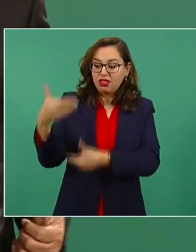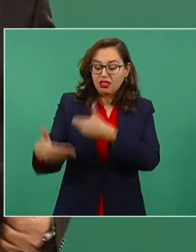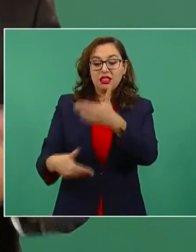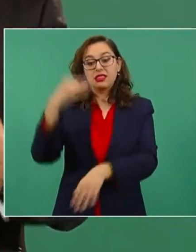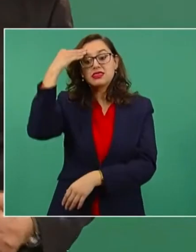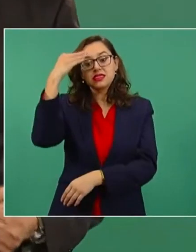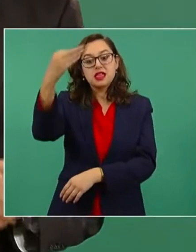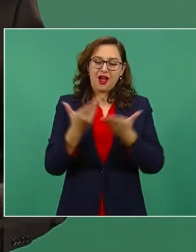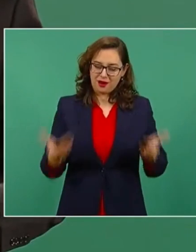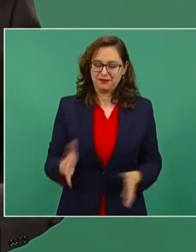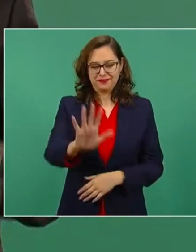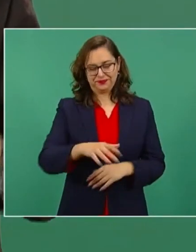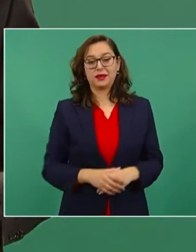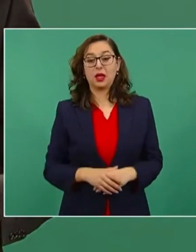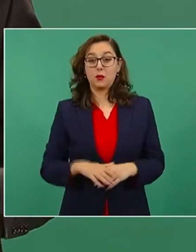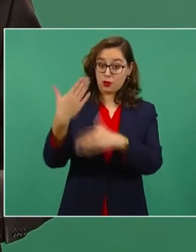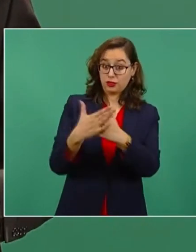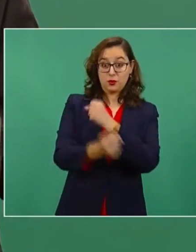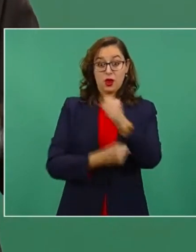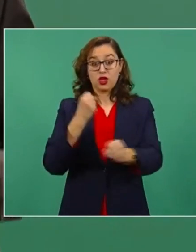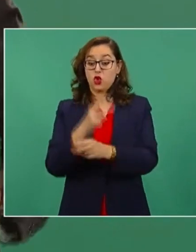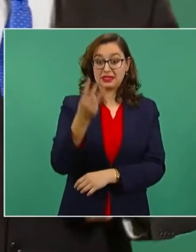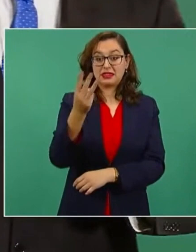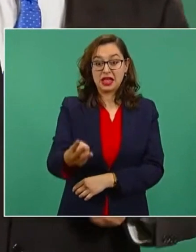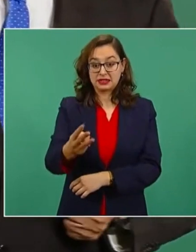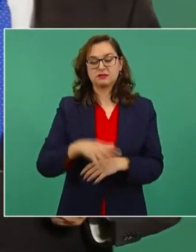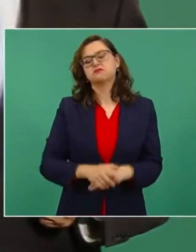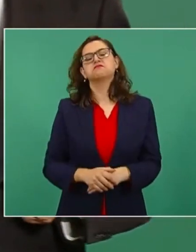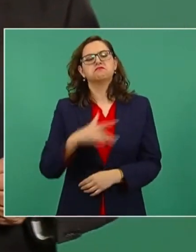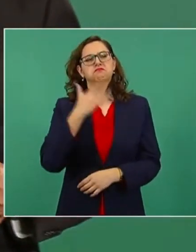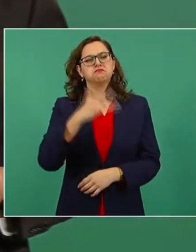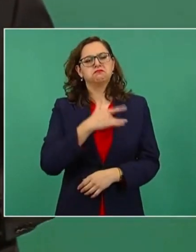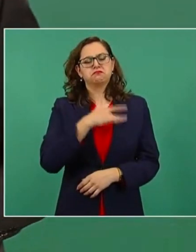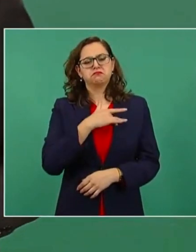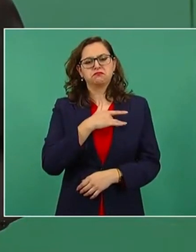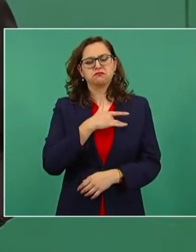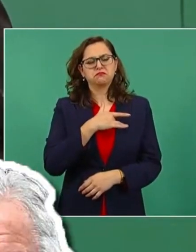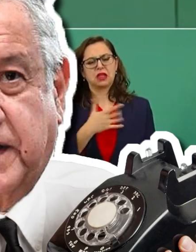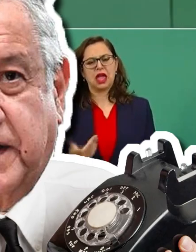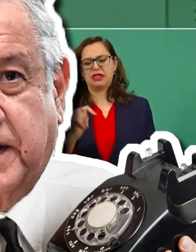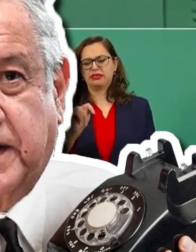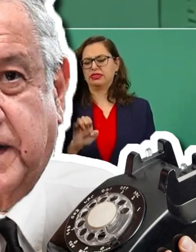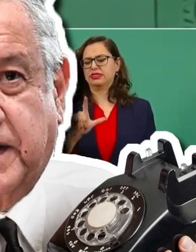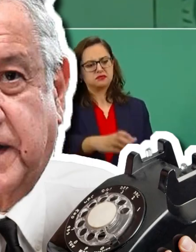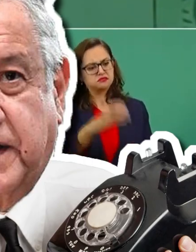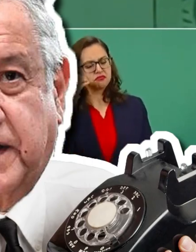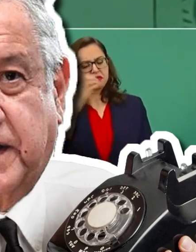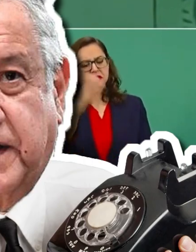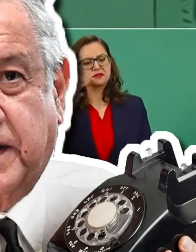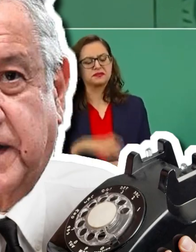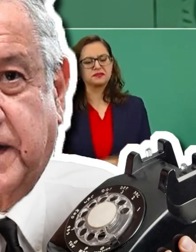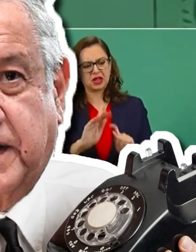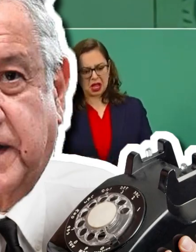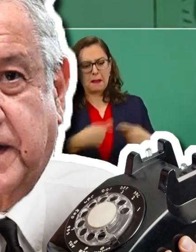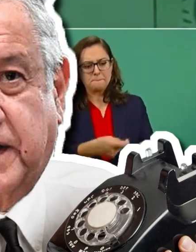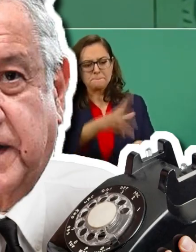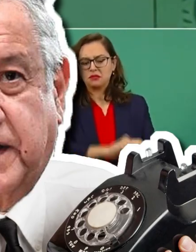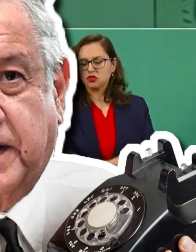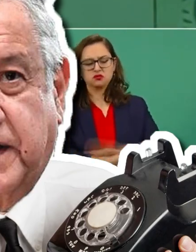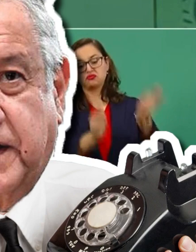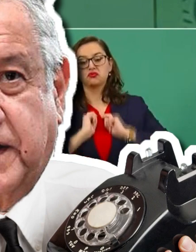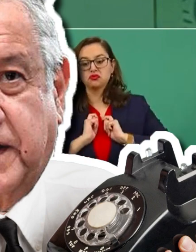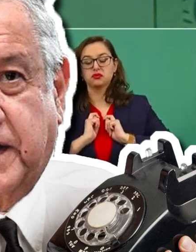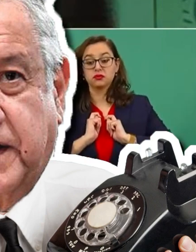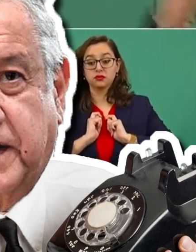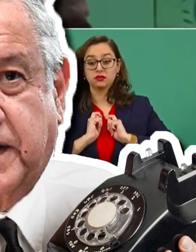Imagínense si yo en el 2023, decido, se expropia o no se expropia, no se, se retira, renueva la